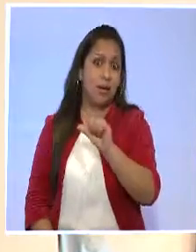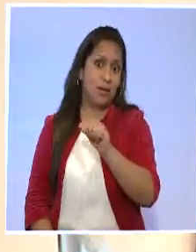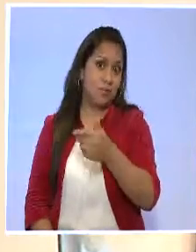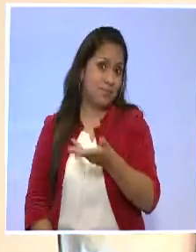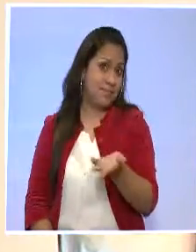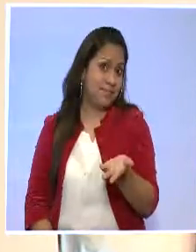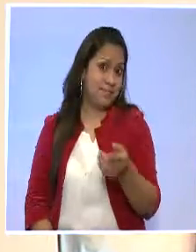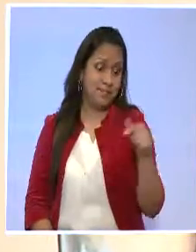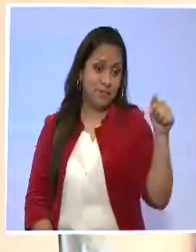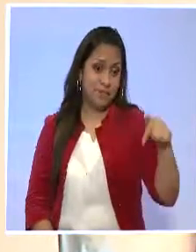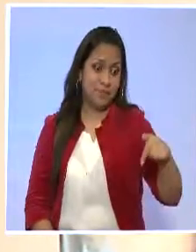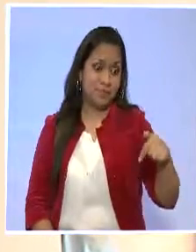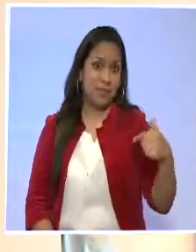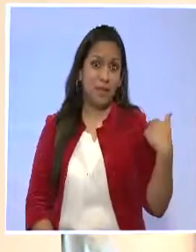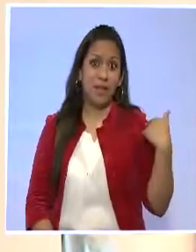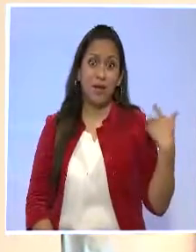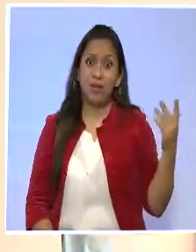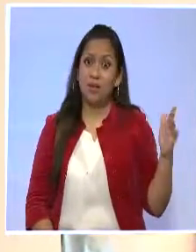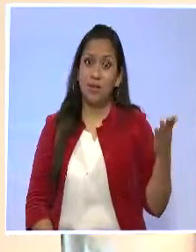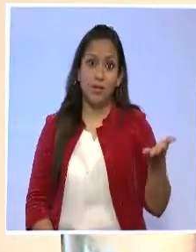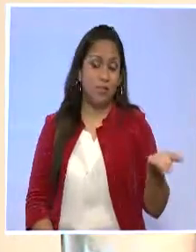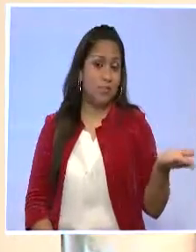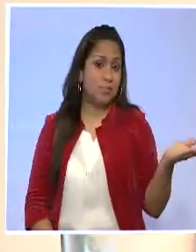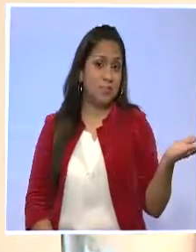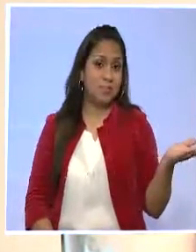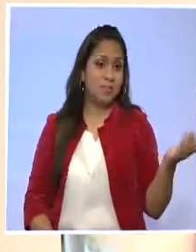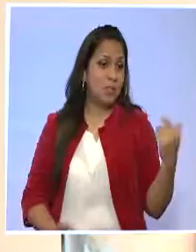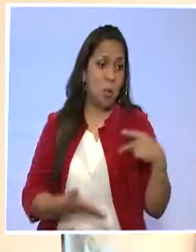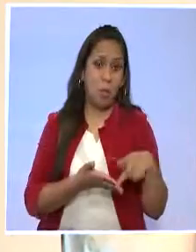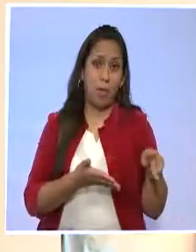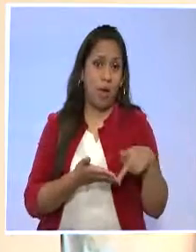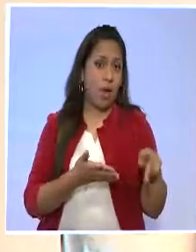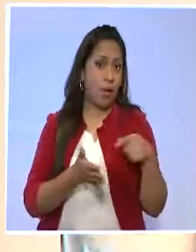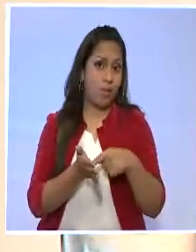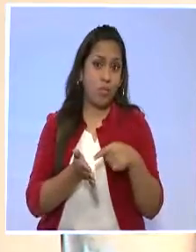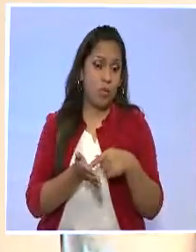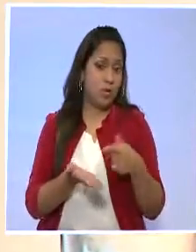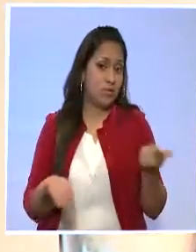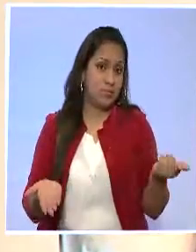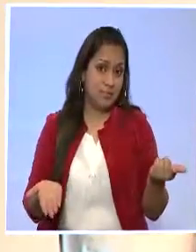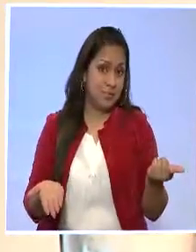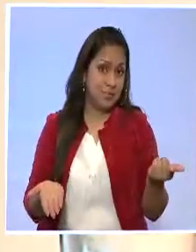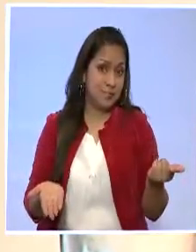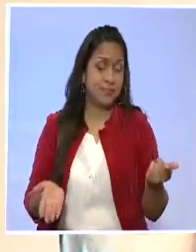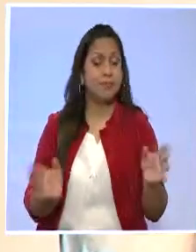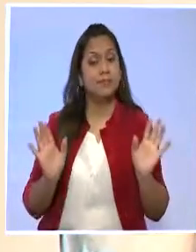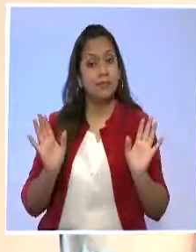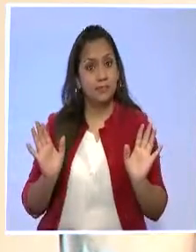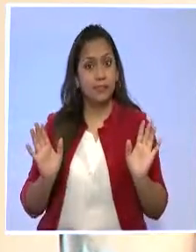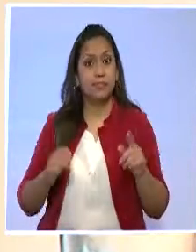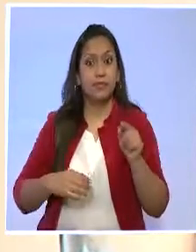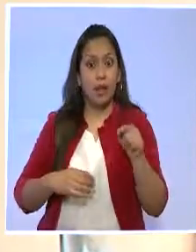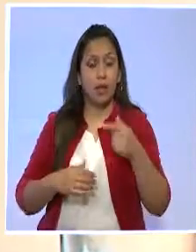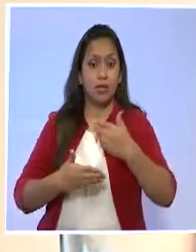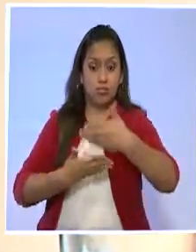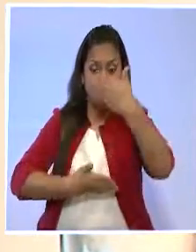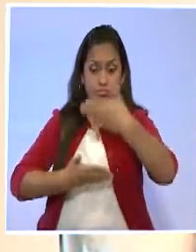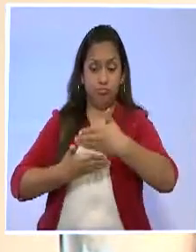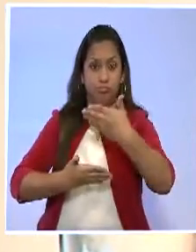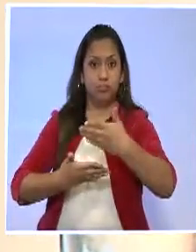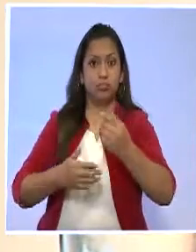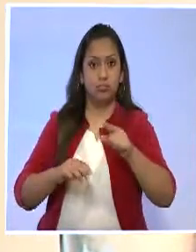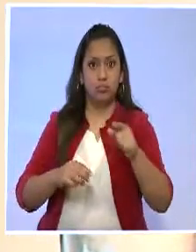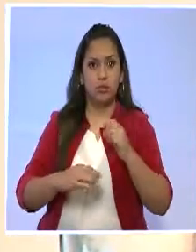estaban exentos del pago impuestos porque estaban domiciliados en panamá como eso ahora a través de estos documentos justamente los